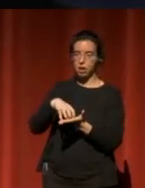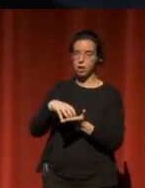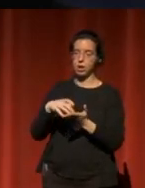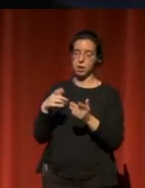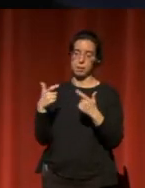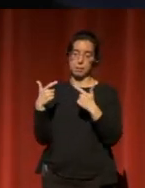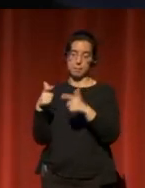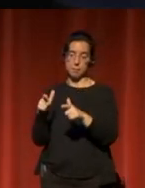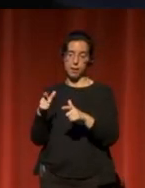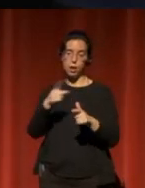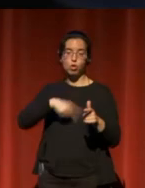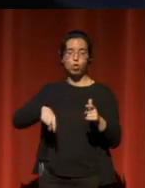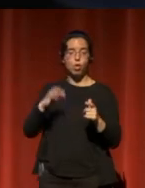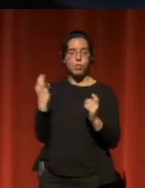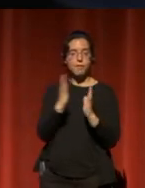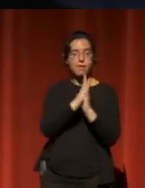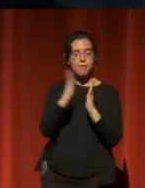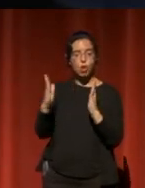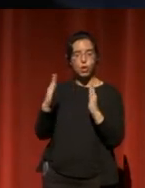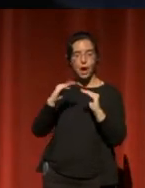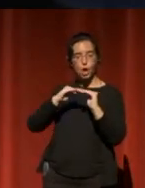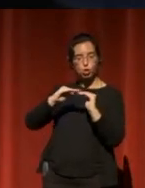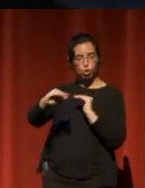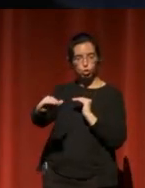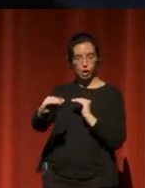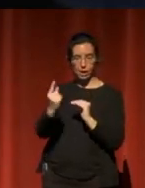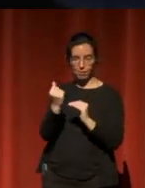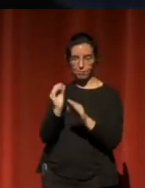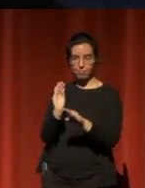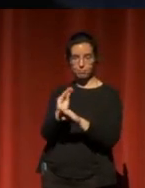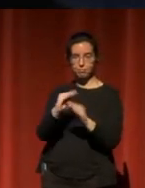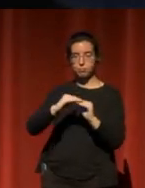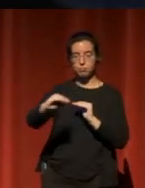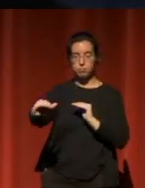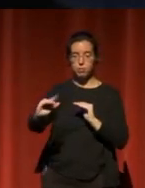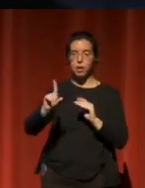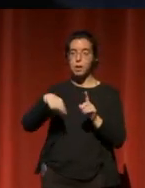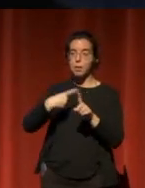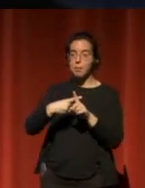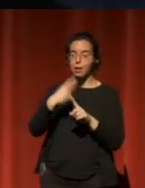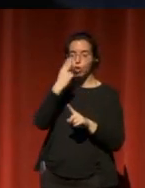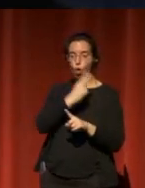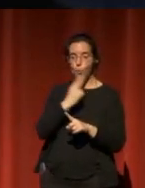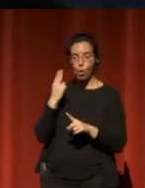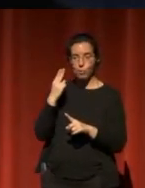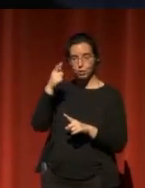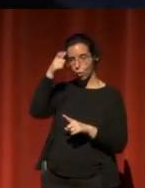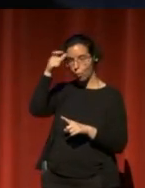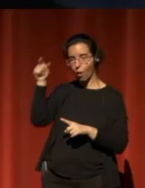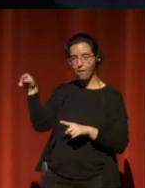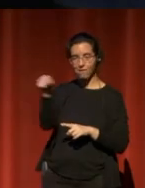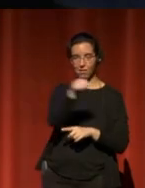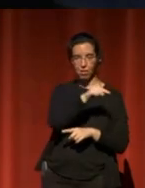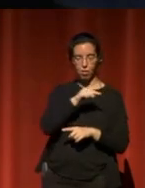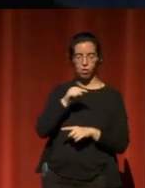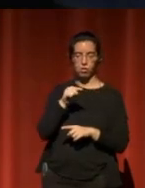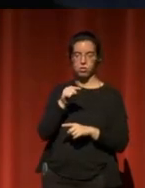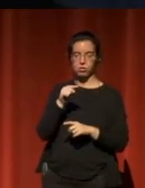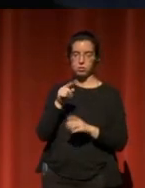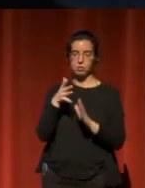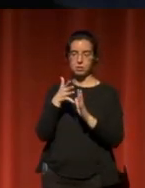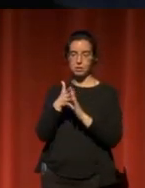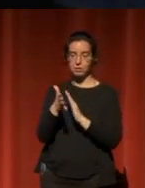Evidentemente tenemos que hacer bibliotecas sostenibles y queremos comprometer a los municipios en esa sostenibilidad de las